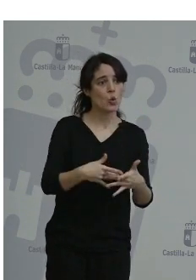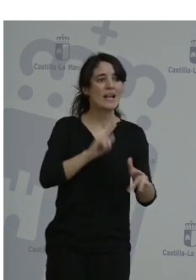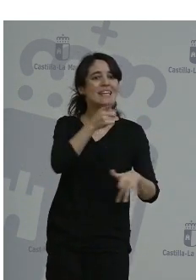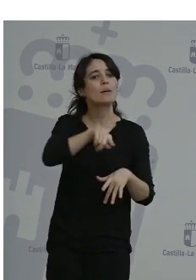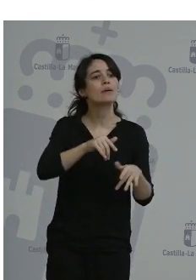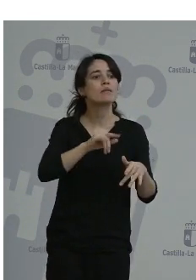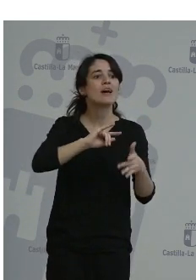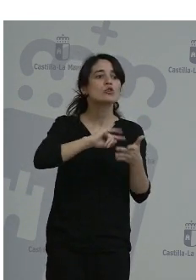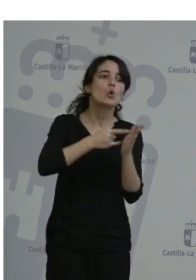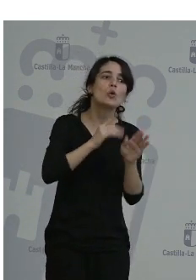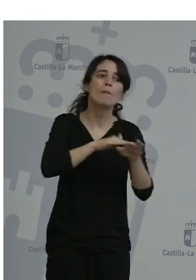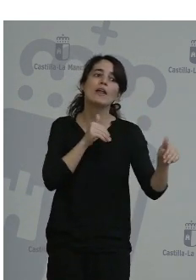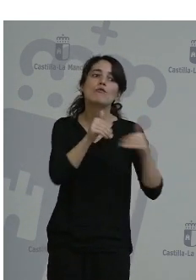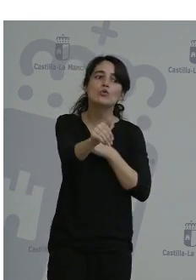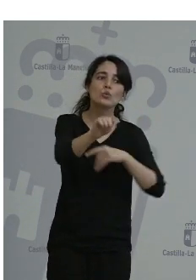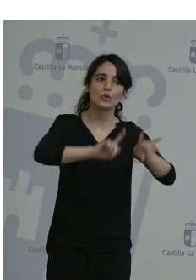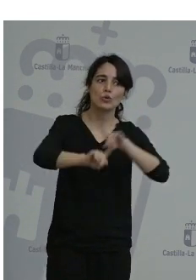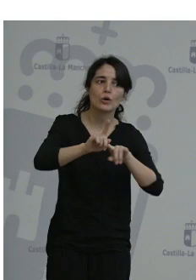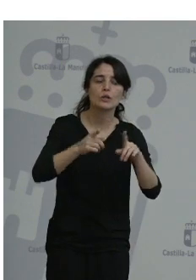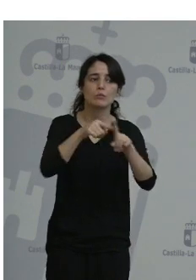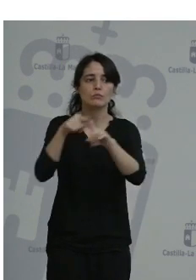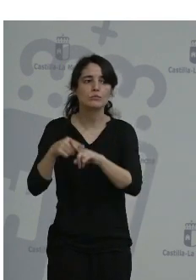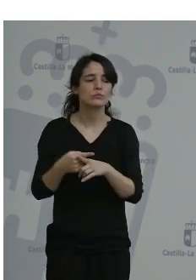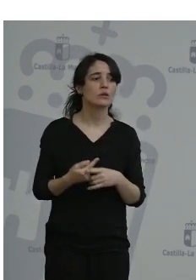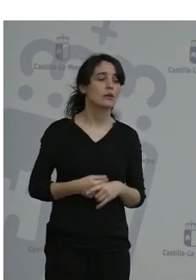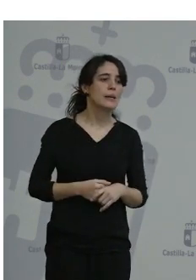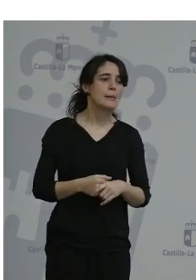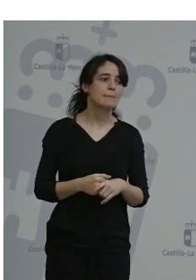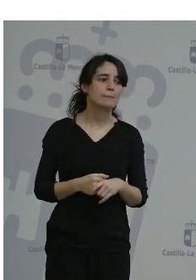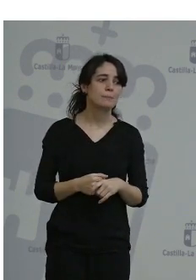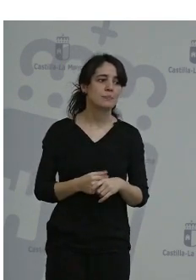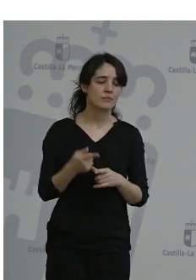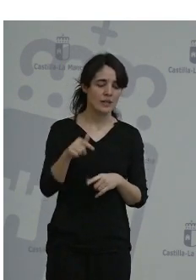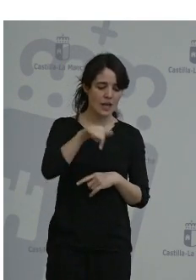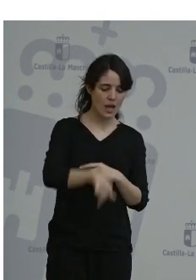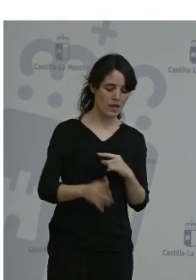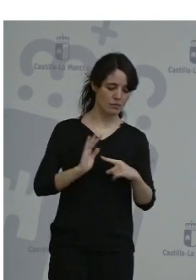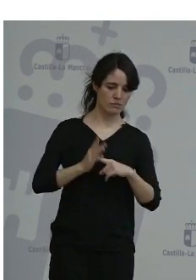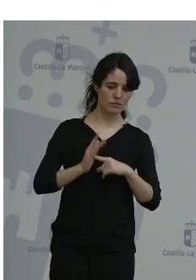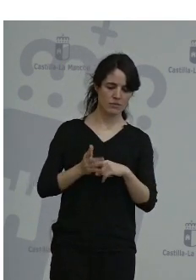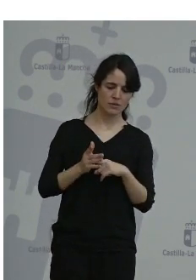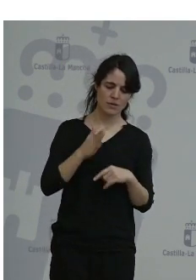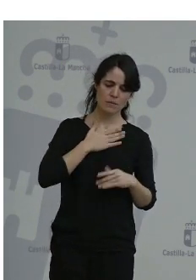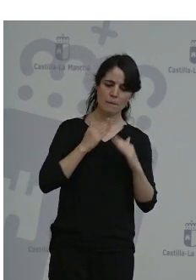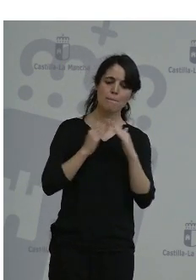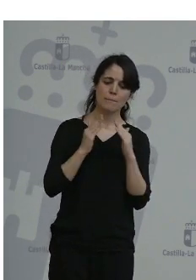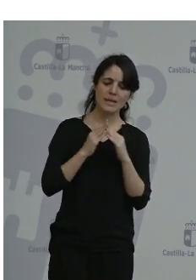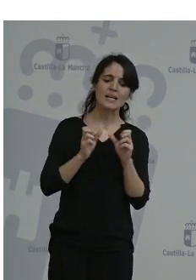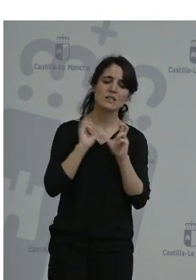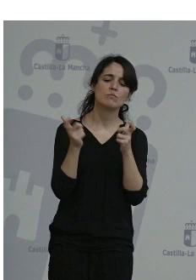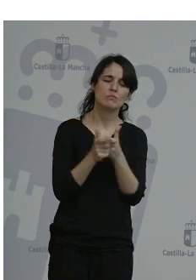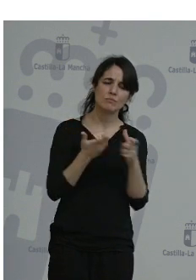Tanto en APANAS, en el Grupo de Representación de Plena Inclusión Castilla-La Mancha como en mi casa, cuento con apoyos.